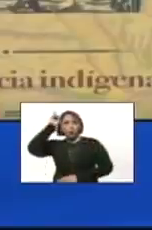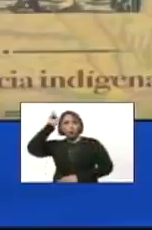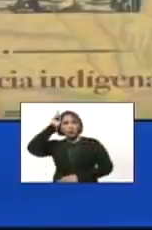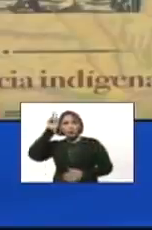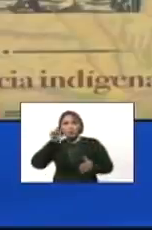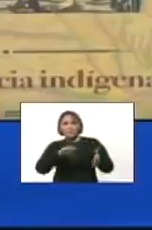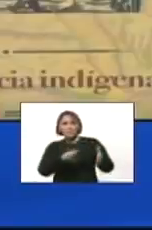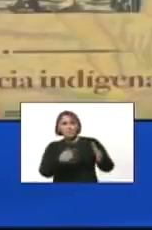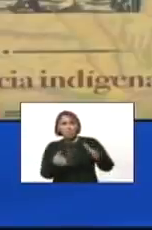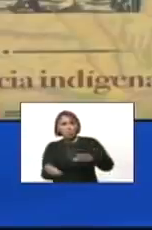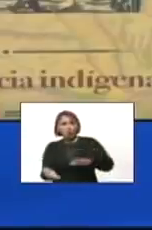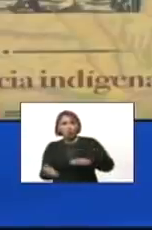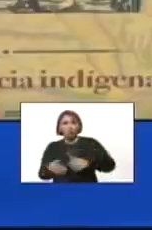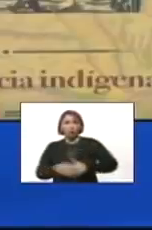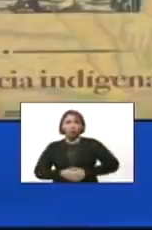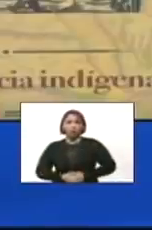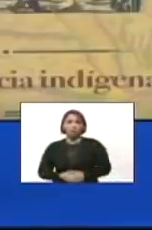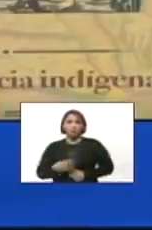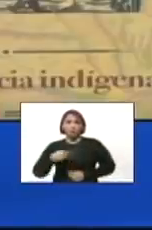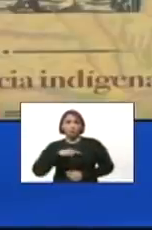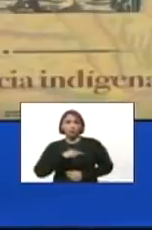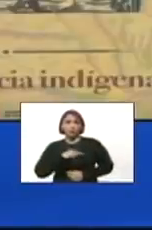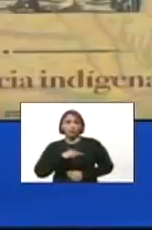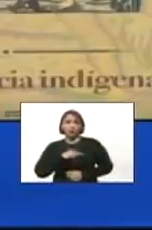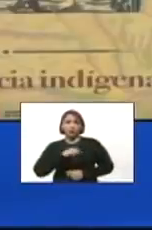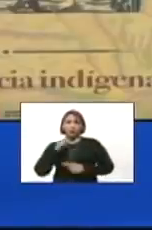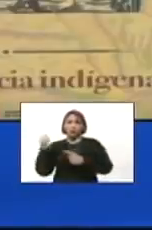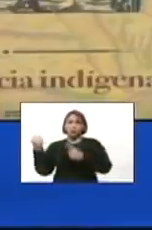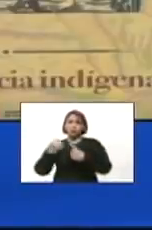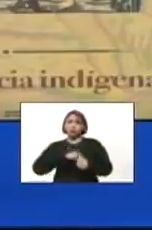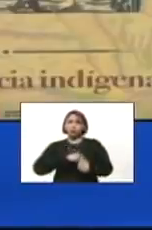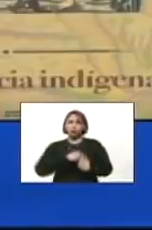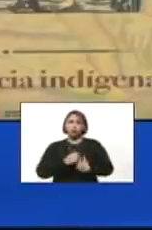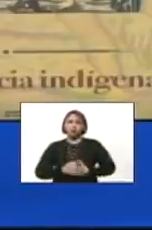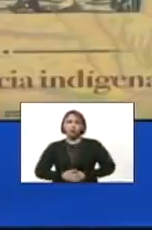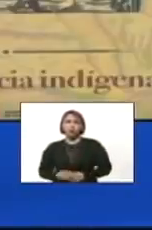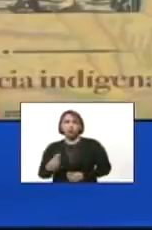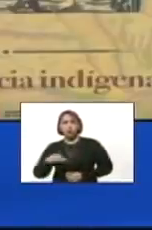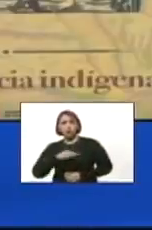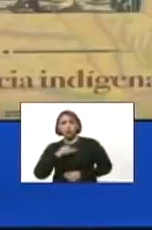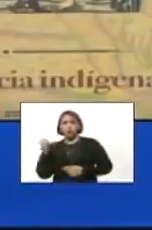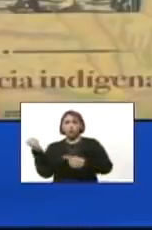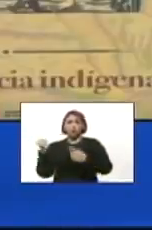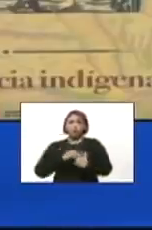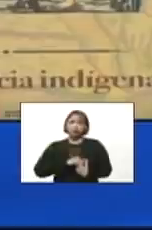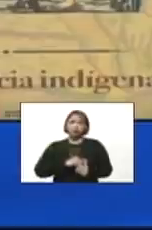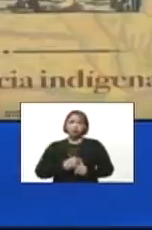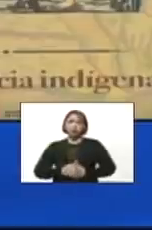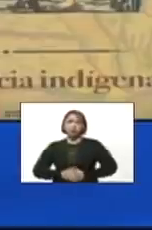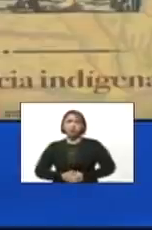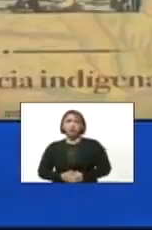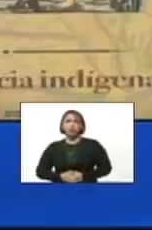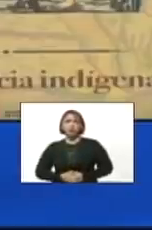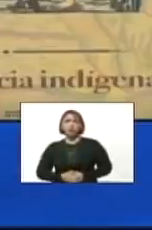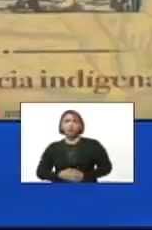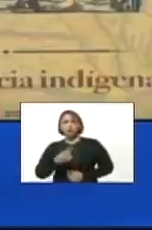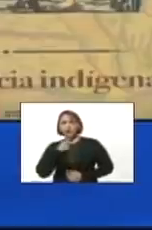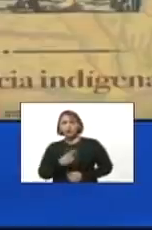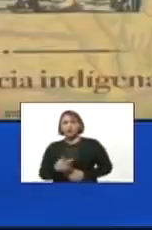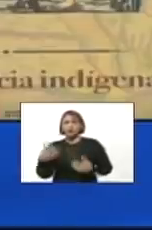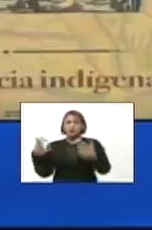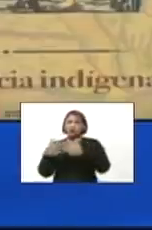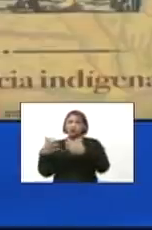muerto! Hemos sido vencidos, hemos sido vencidos, dice el